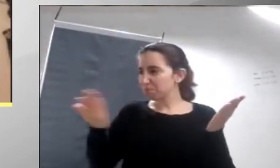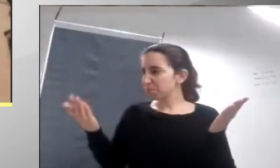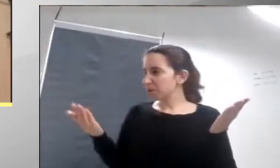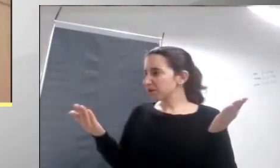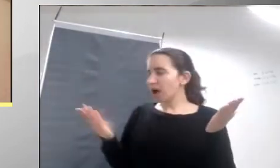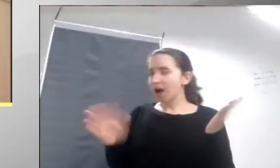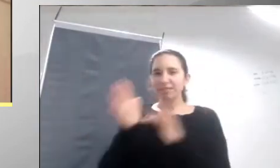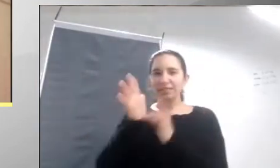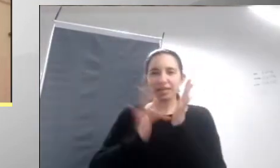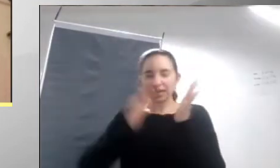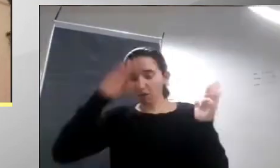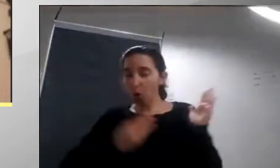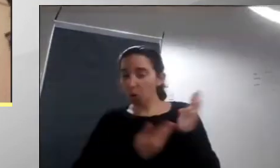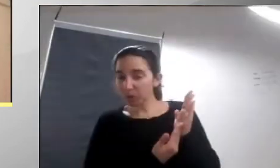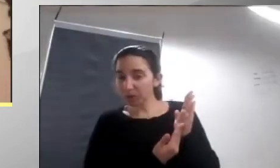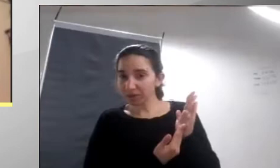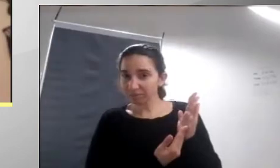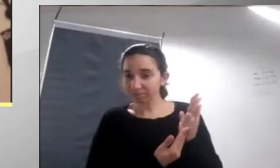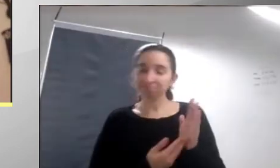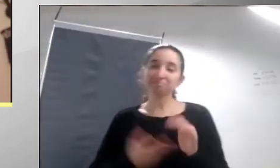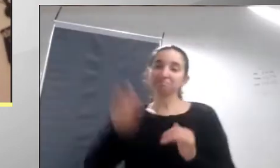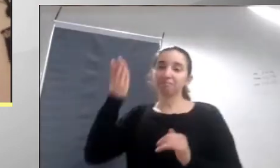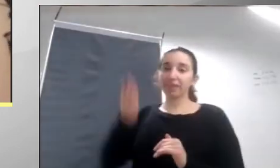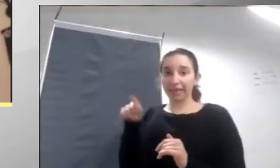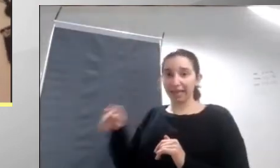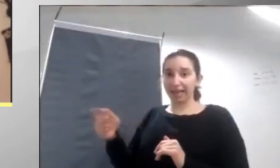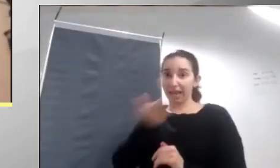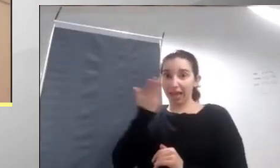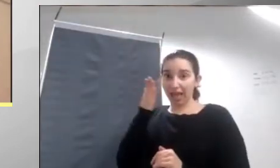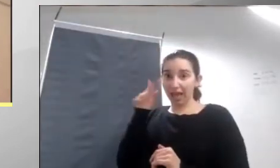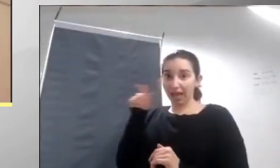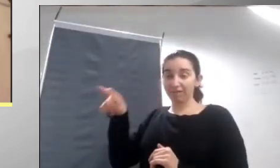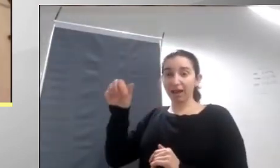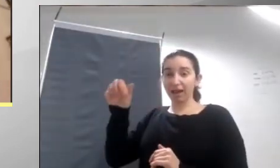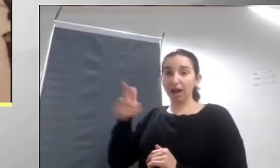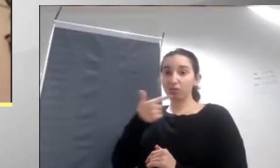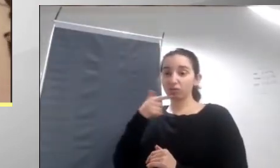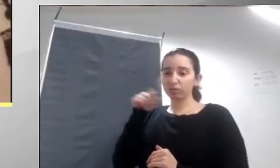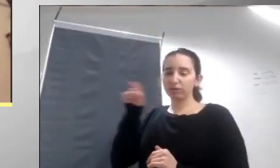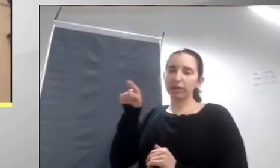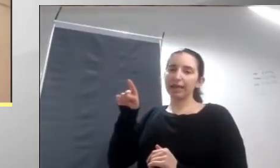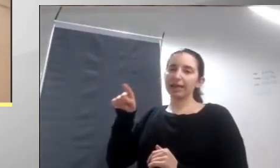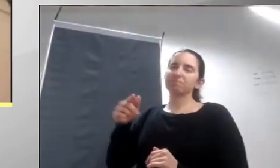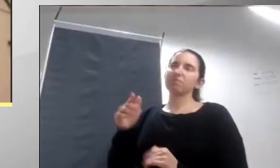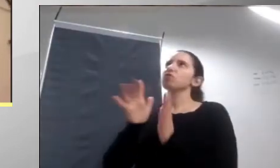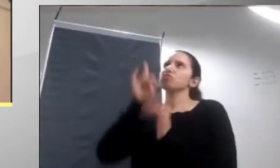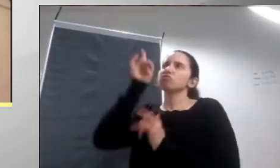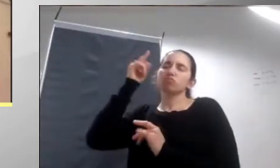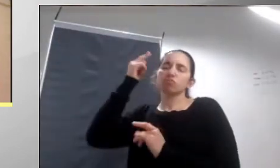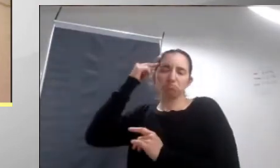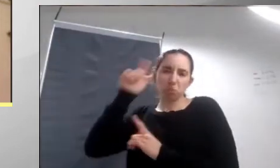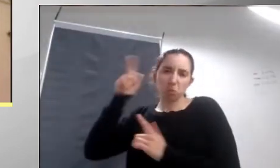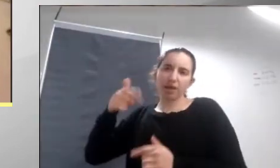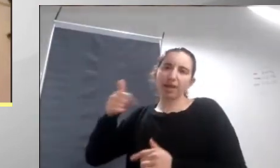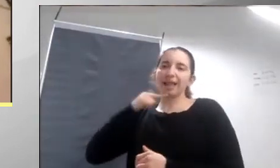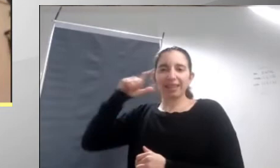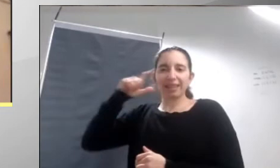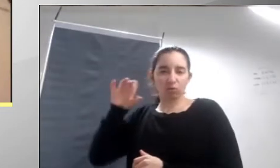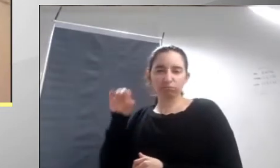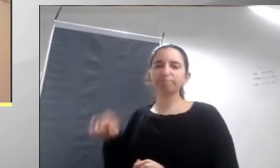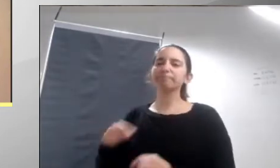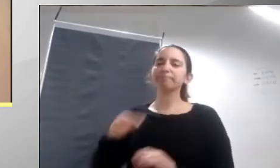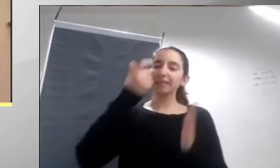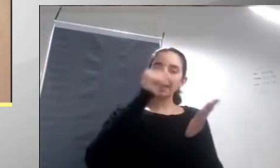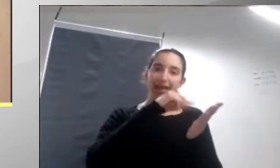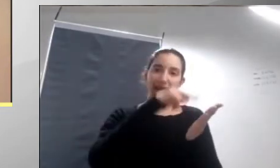ser mucha gente creyente. Yo soy ateo, pero me parece que esto es muy importante. Dicen que cuando Dios creó al